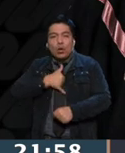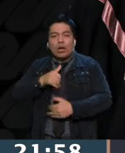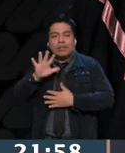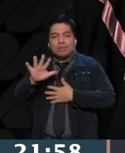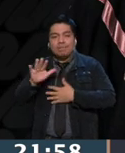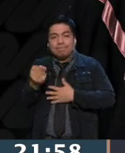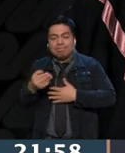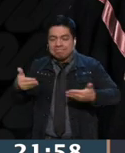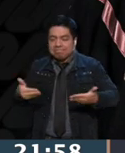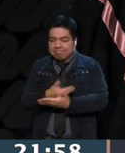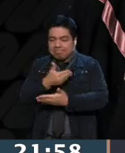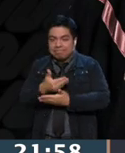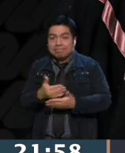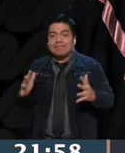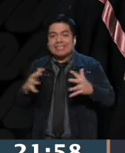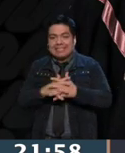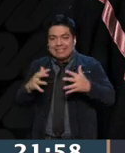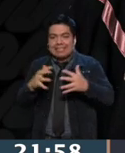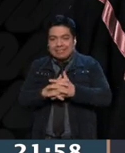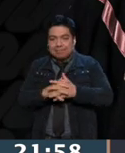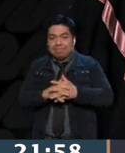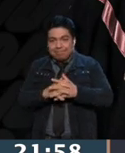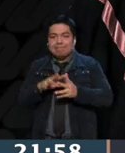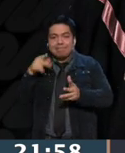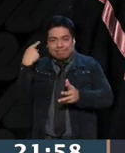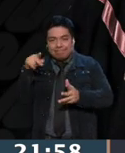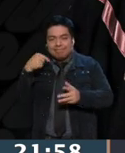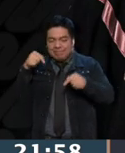de mayo. La Batalla de Puebla en el Peñón de los Baños, una